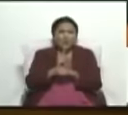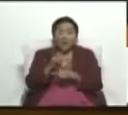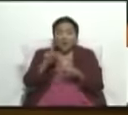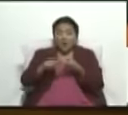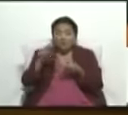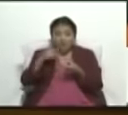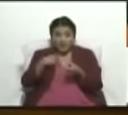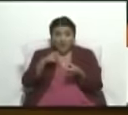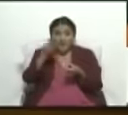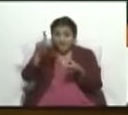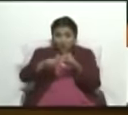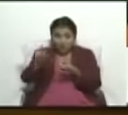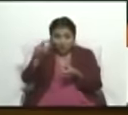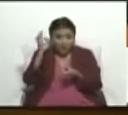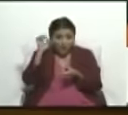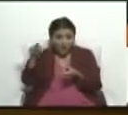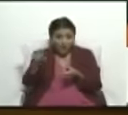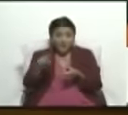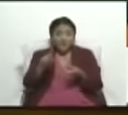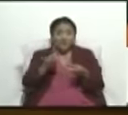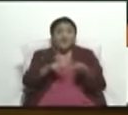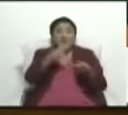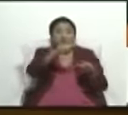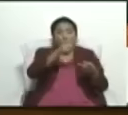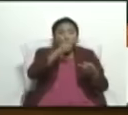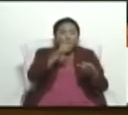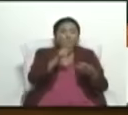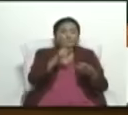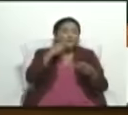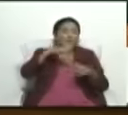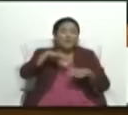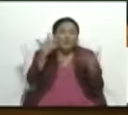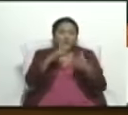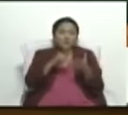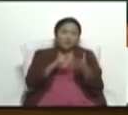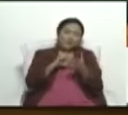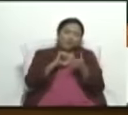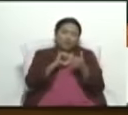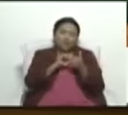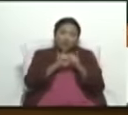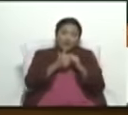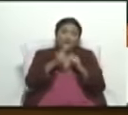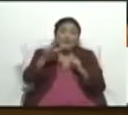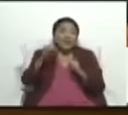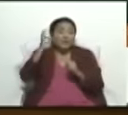marido se desvanece y es donde ella le da la puñalada en la yugular.